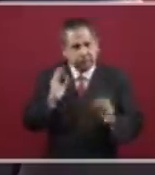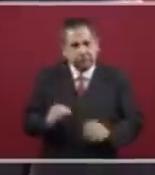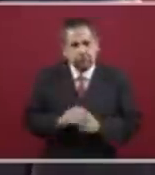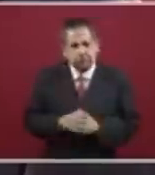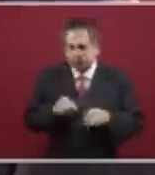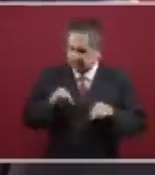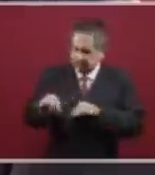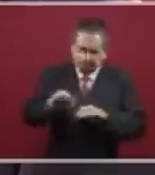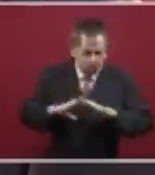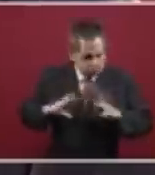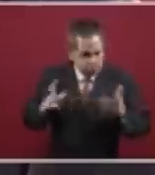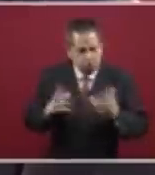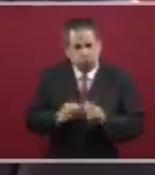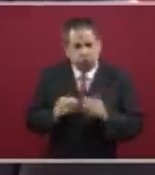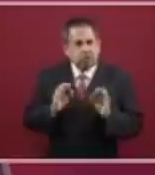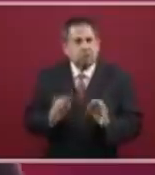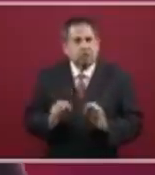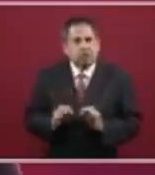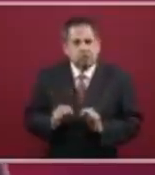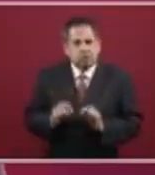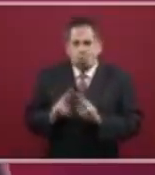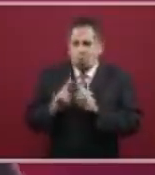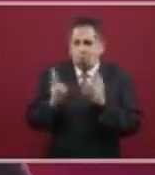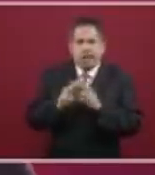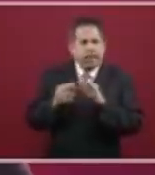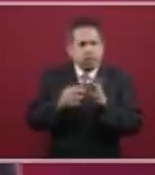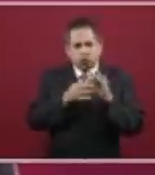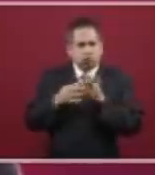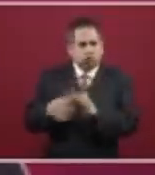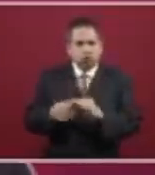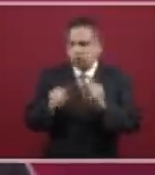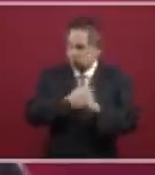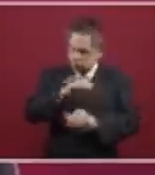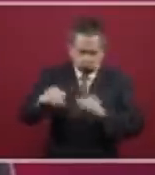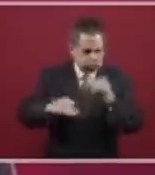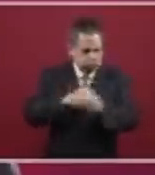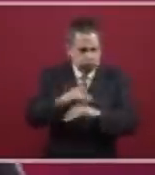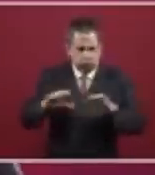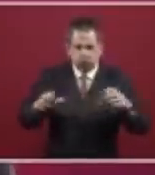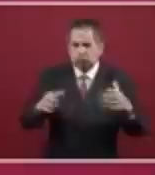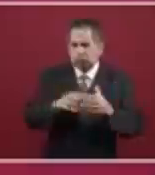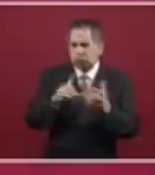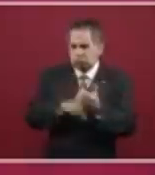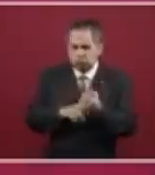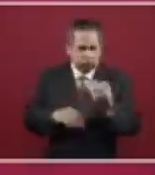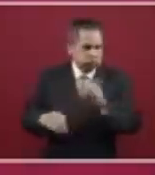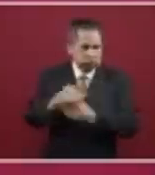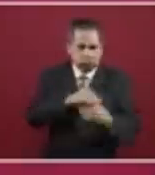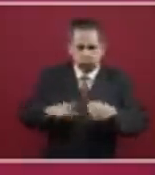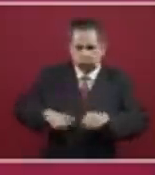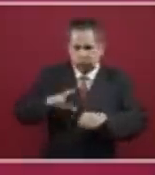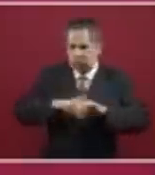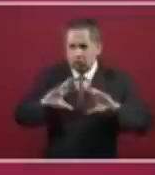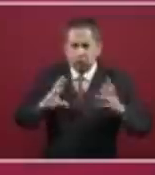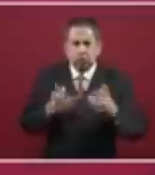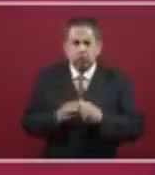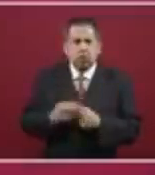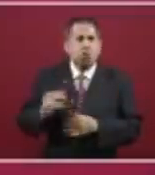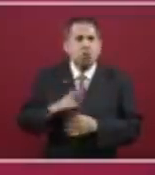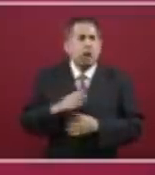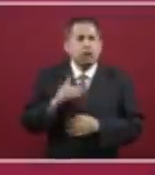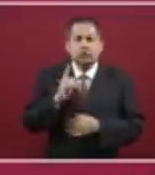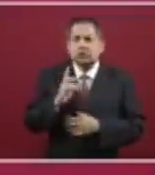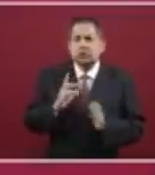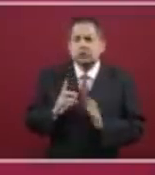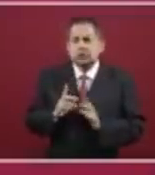Estamos trabajando en unidad con todos los gobernadores. No hay